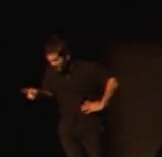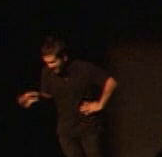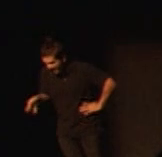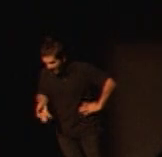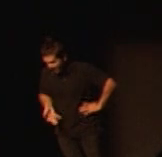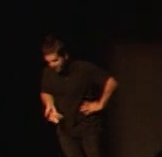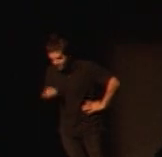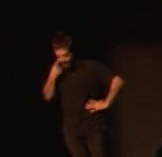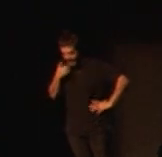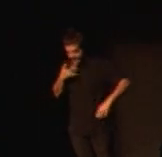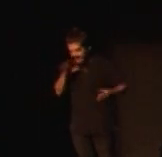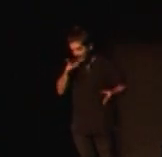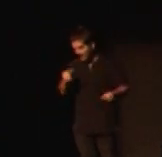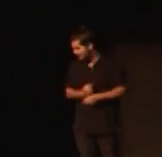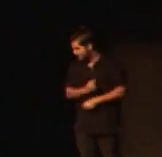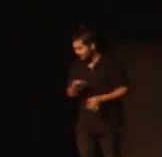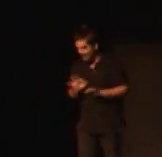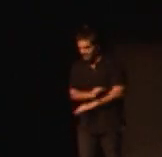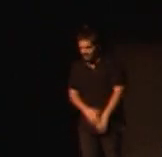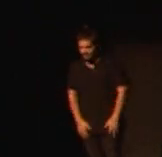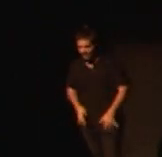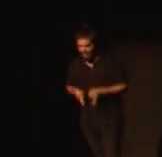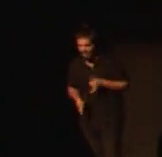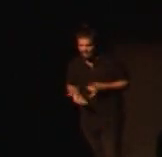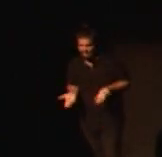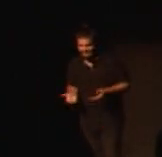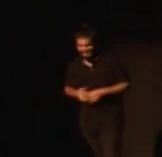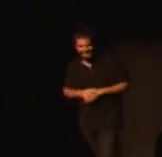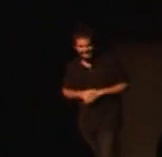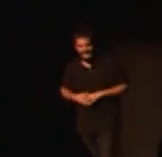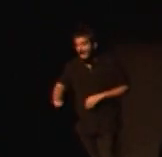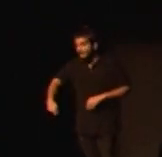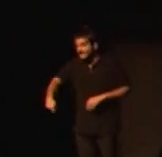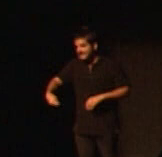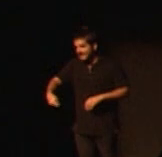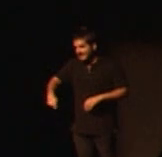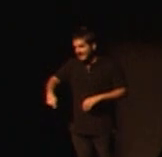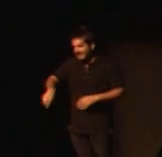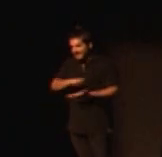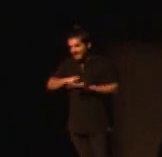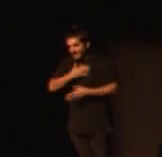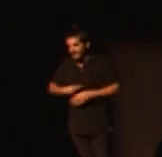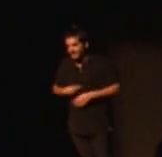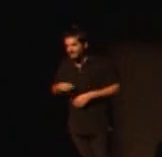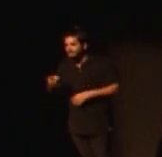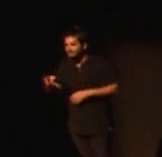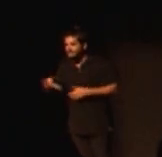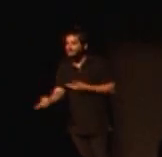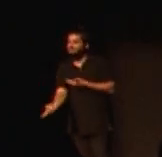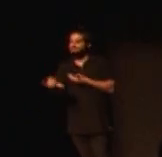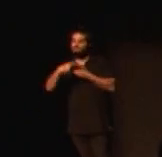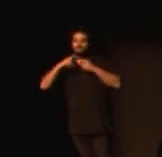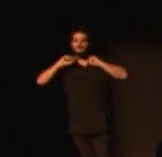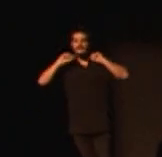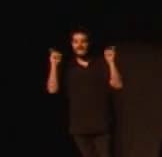era la fastión en el último momento. Presidente de la región de Murcia. Yo te pregunto, Fernando, ¿tú te atreves a subirte al tren de la generación